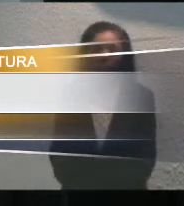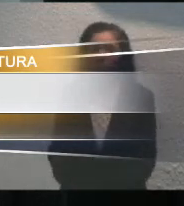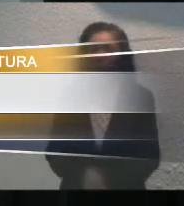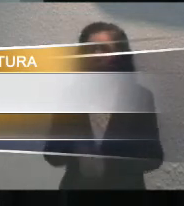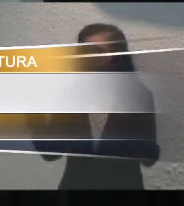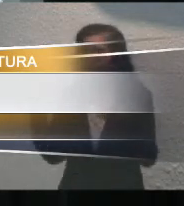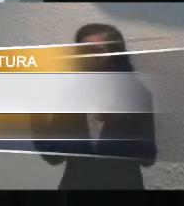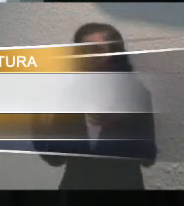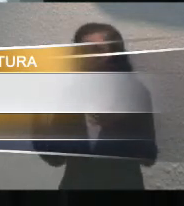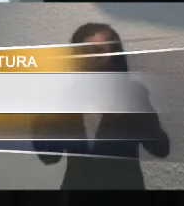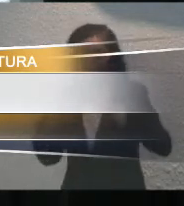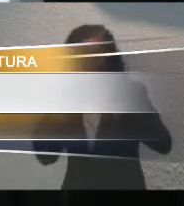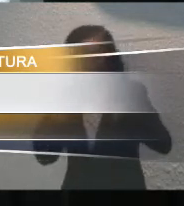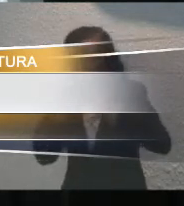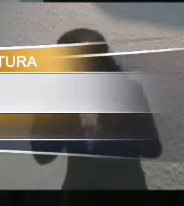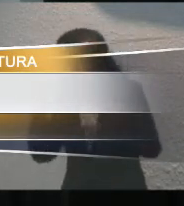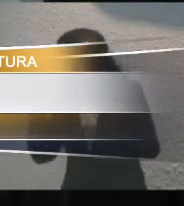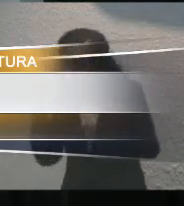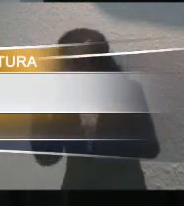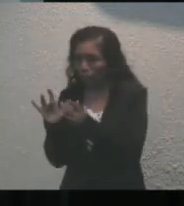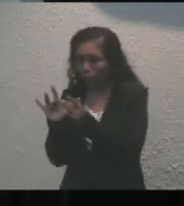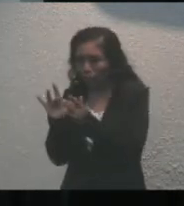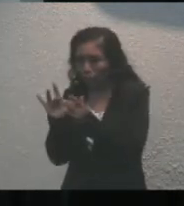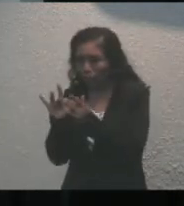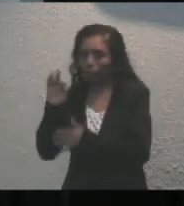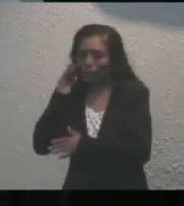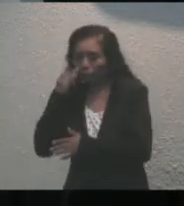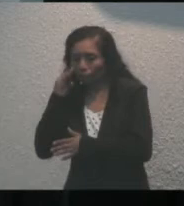través de las redes sociales.